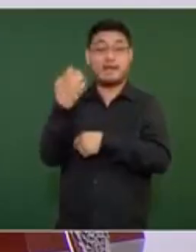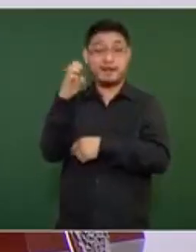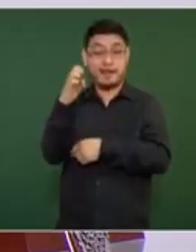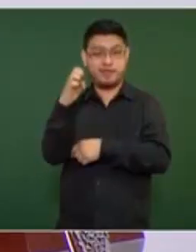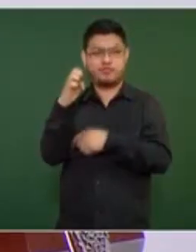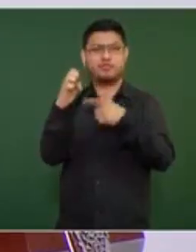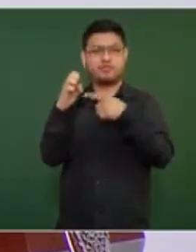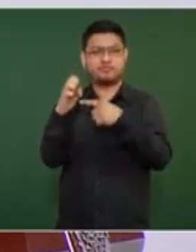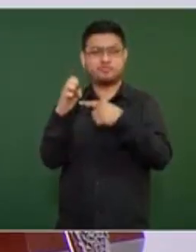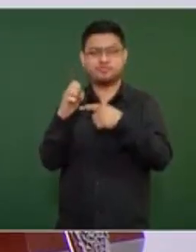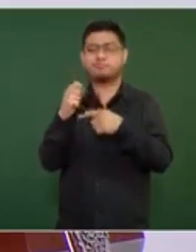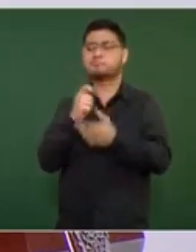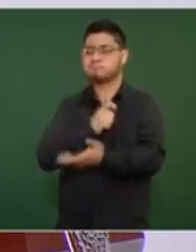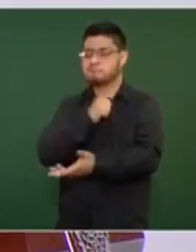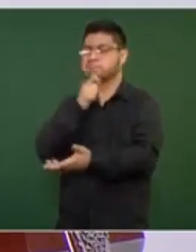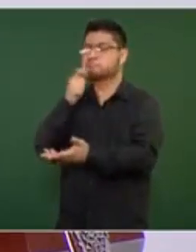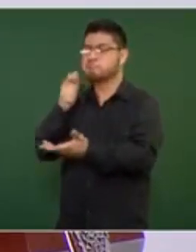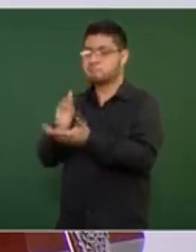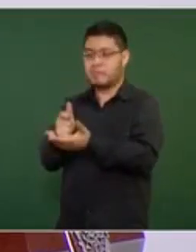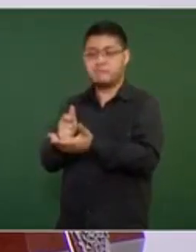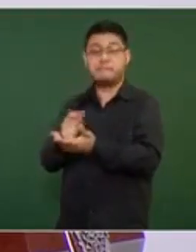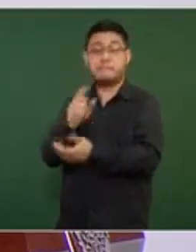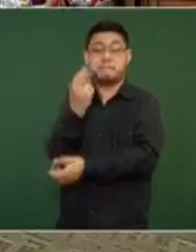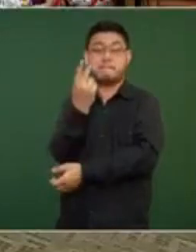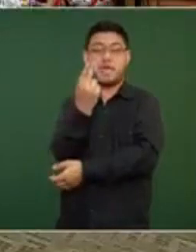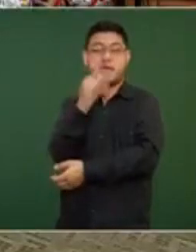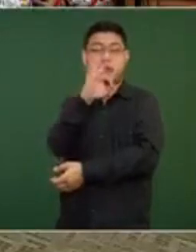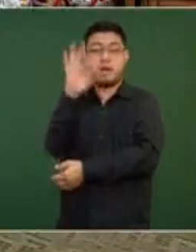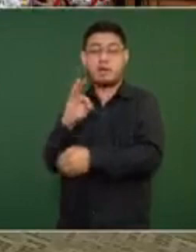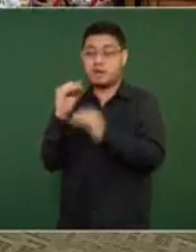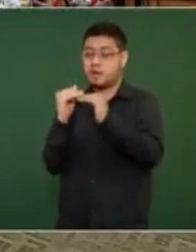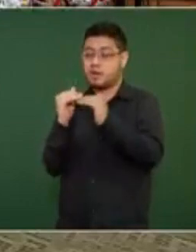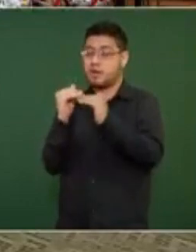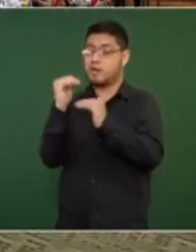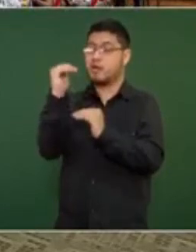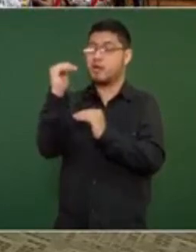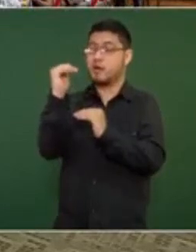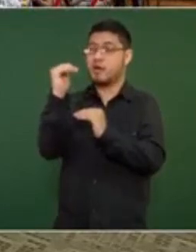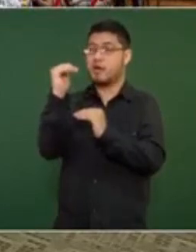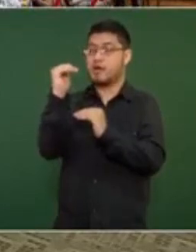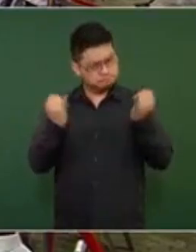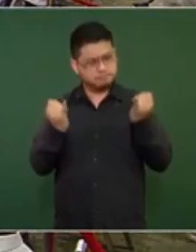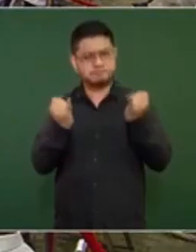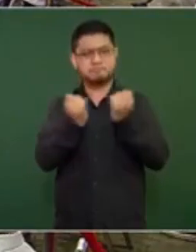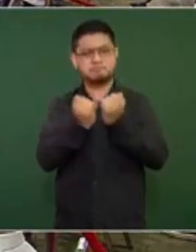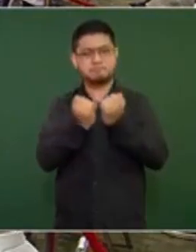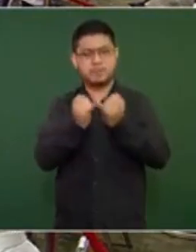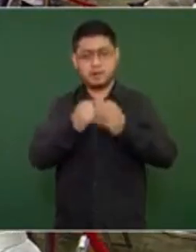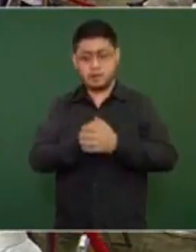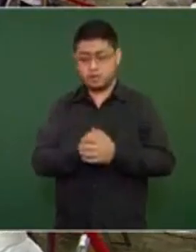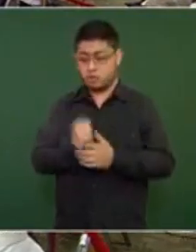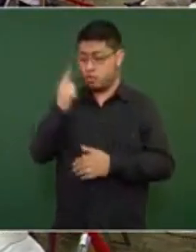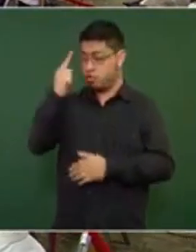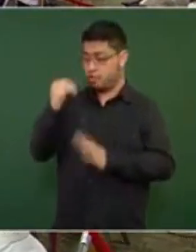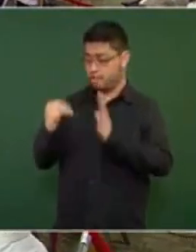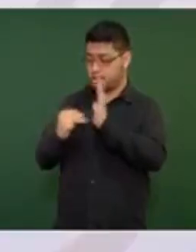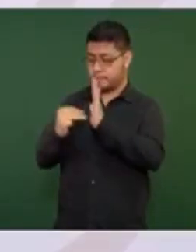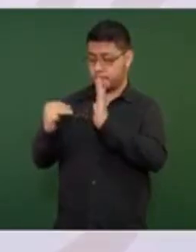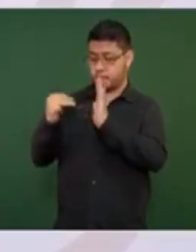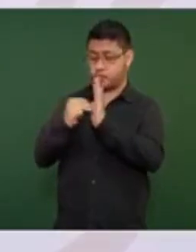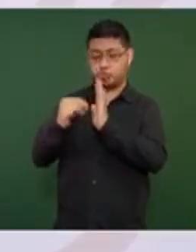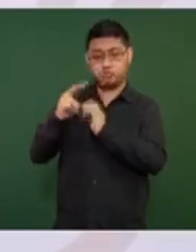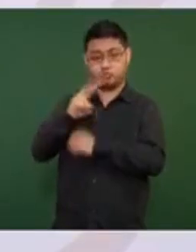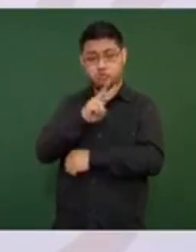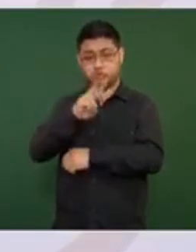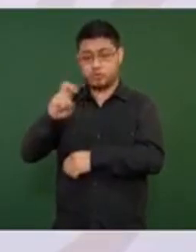han obtenido ganancias razonables y lícitas durante su mandato gracias al enfoque equitativo de la economía.